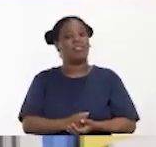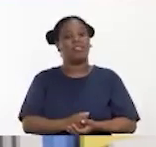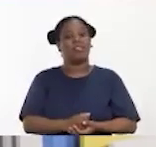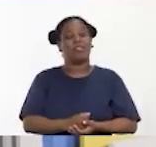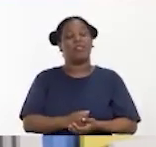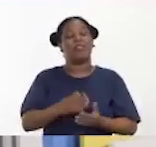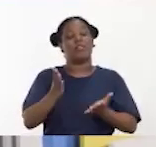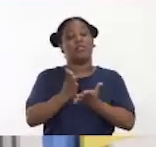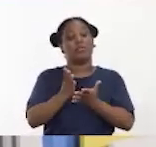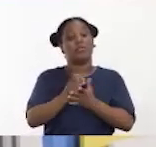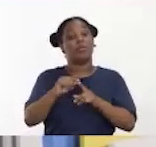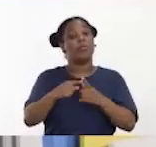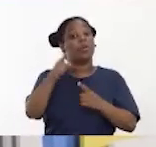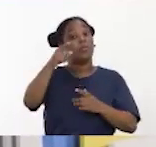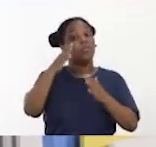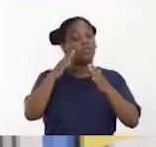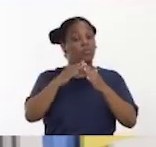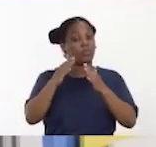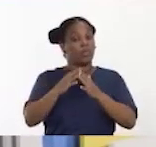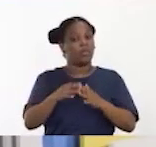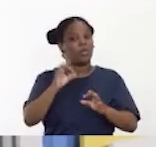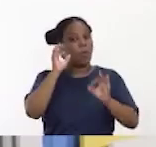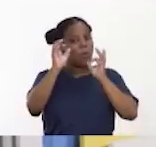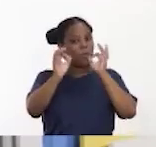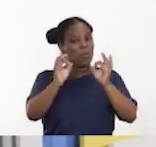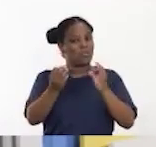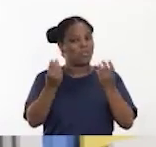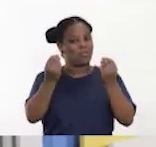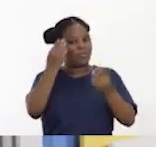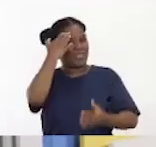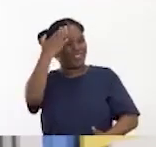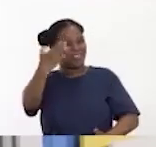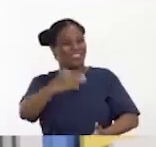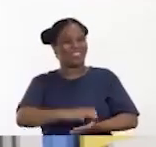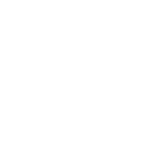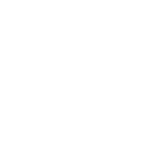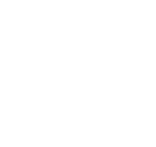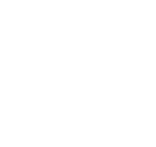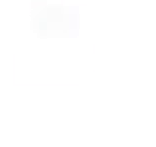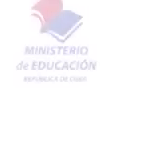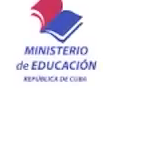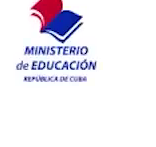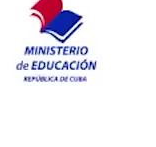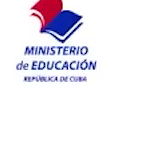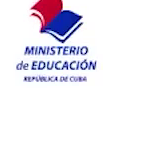que estudien, pero desde sus casas. Cuídense y muchísimas gracias.